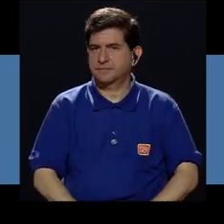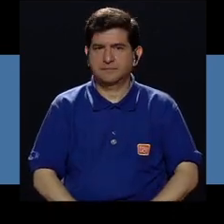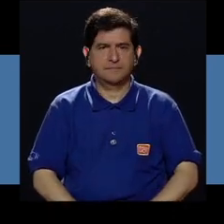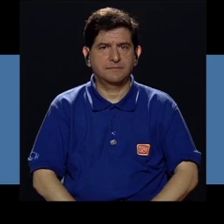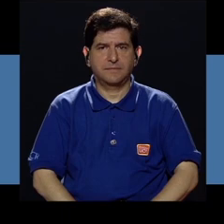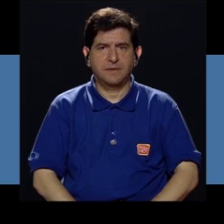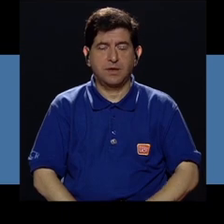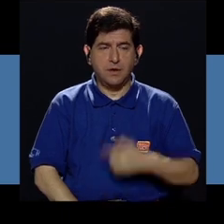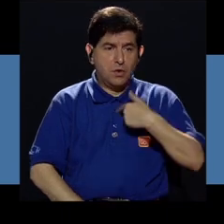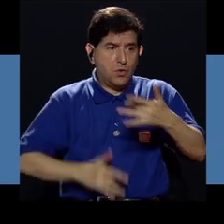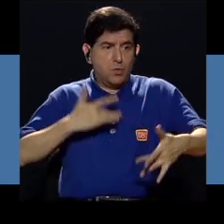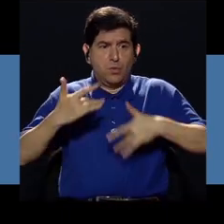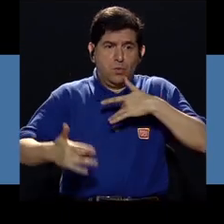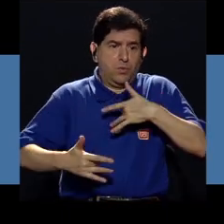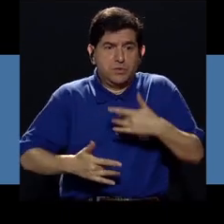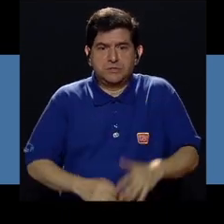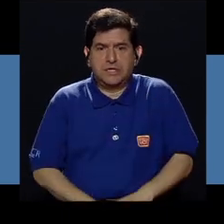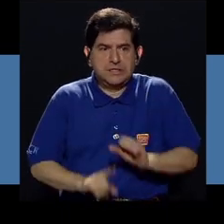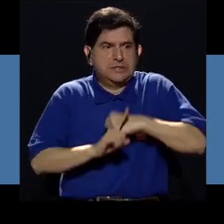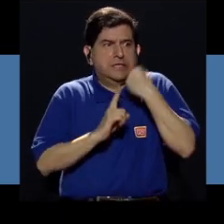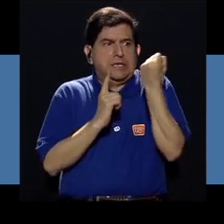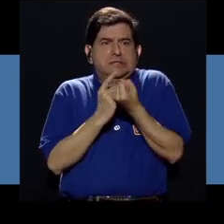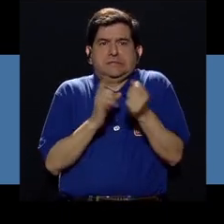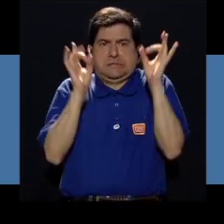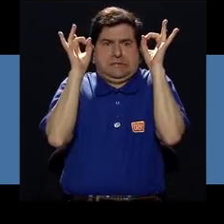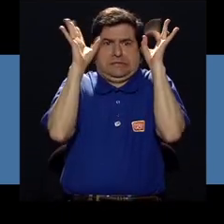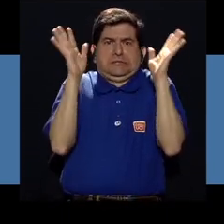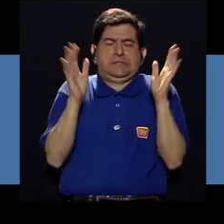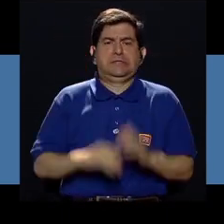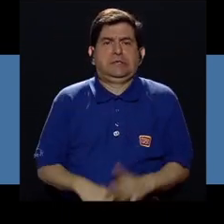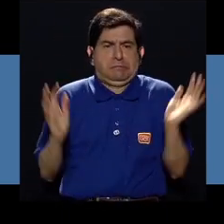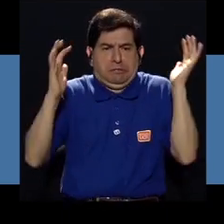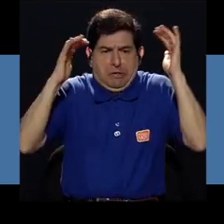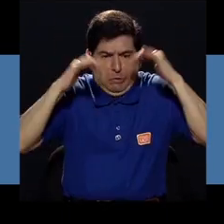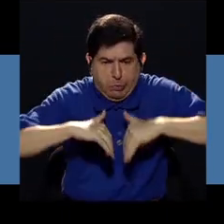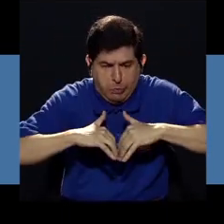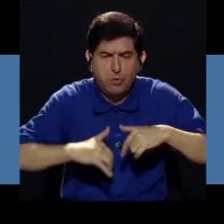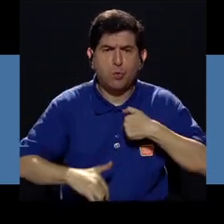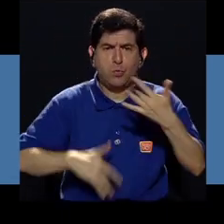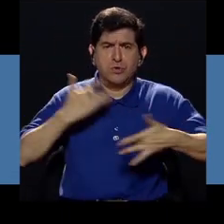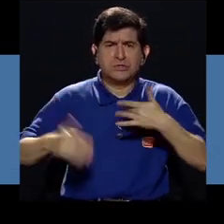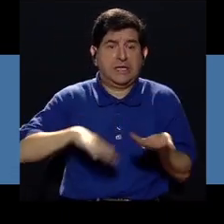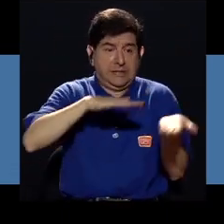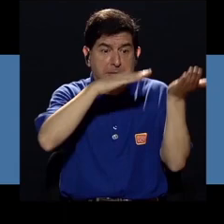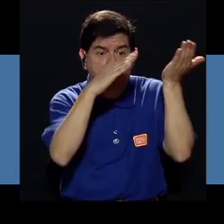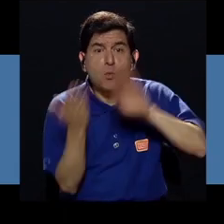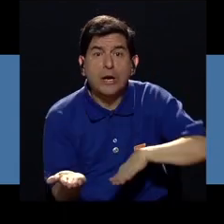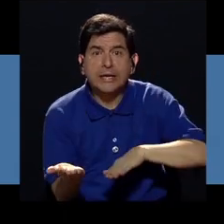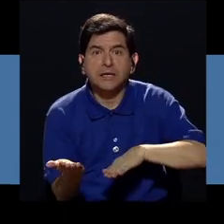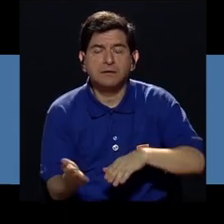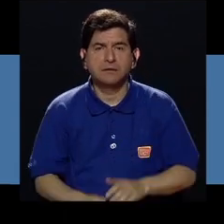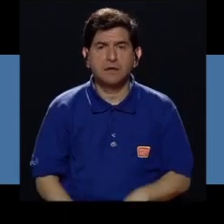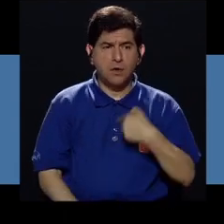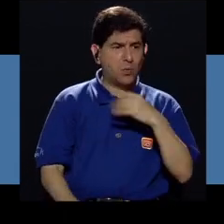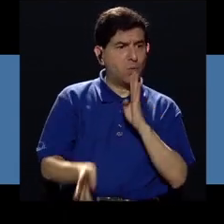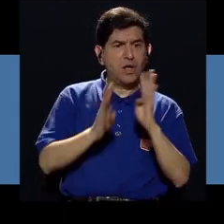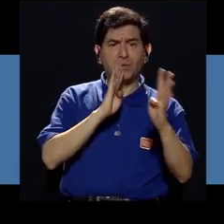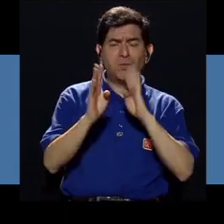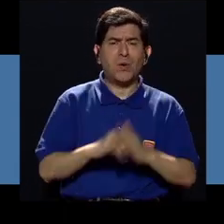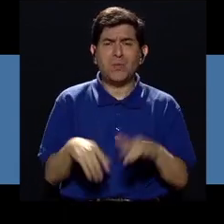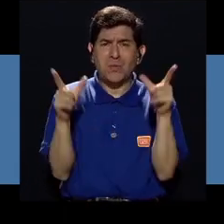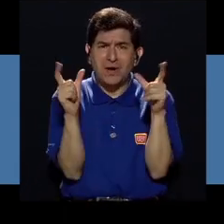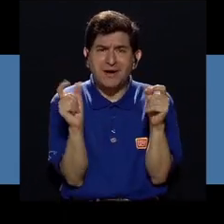uno siente que se le viene el mundo encima uno siente que se va a morir cuando uno habla de cáncer